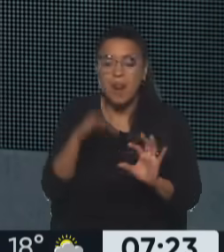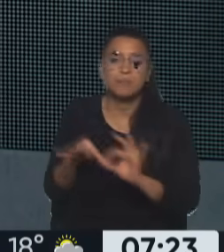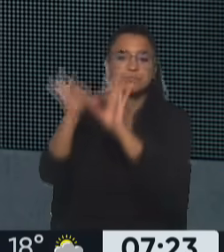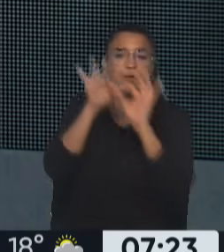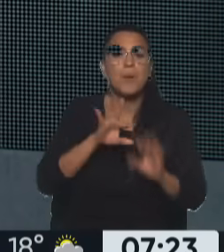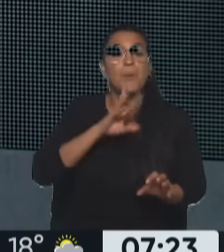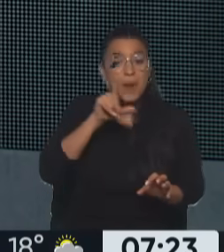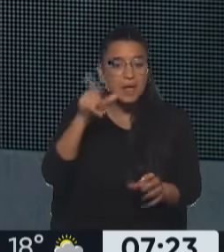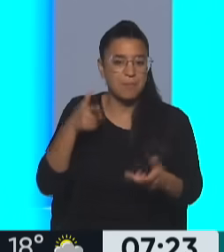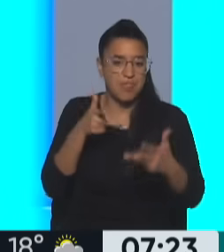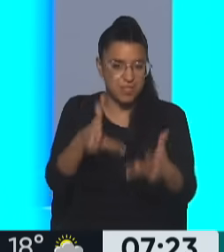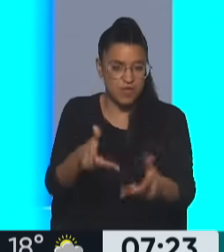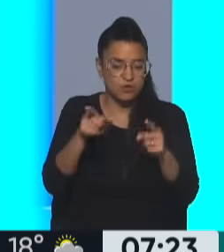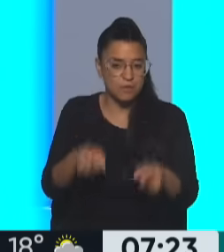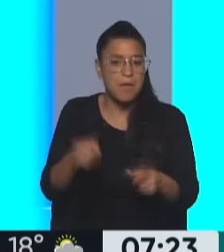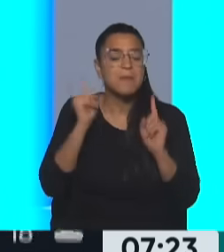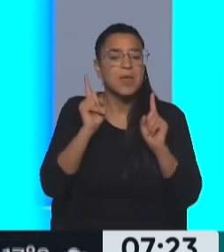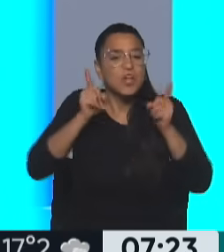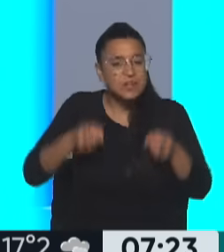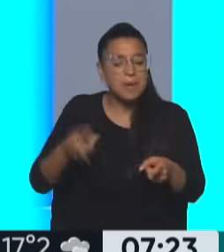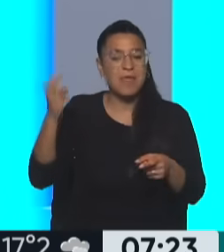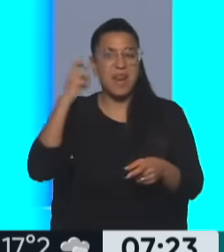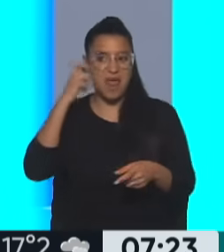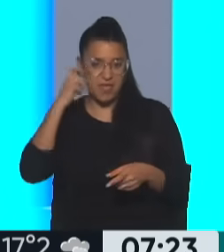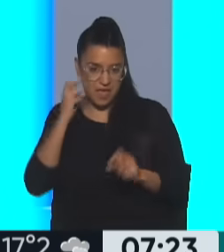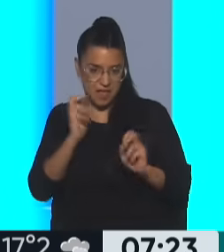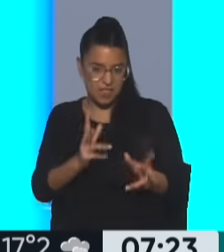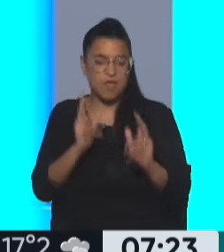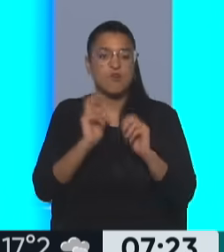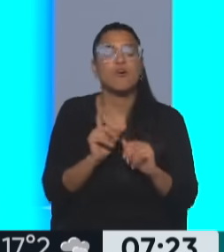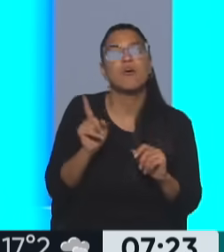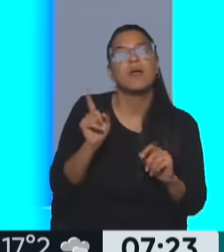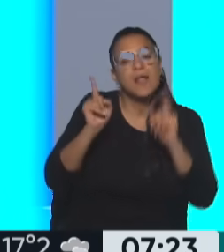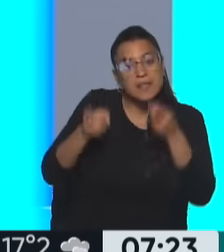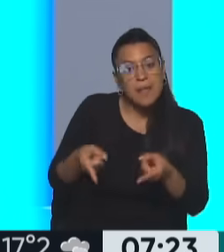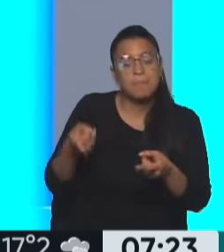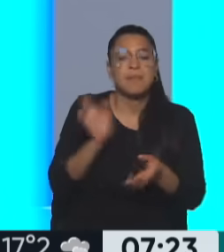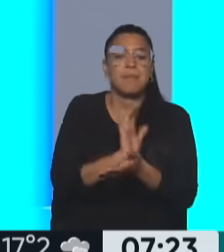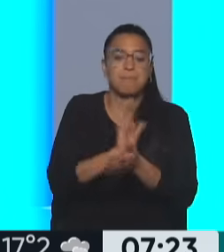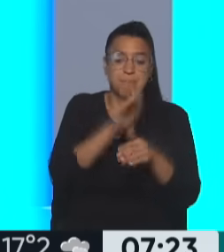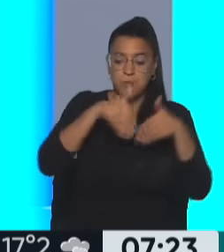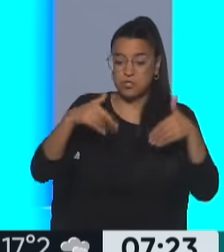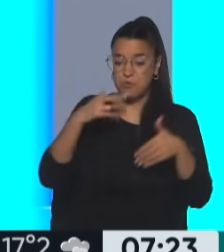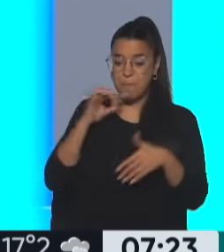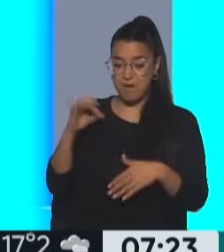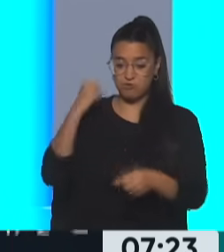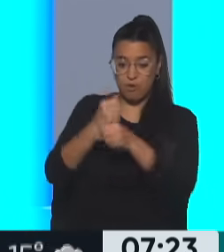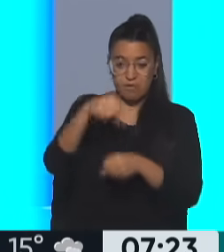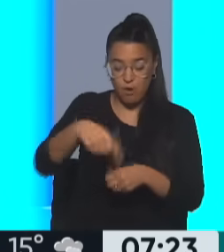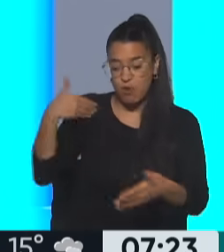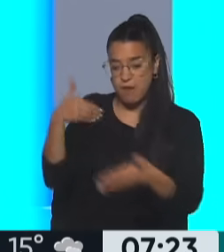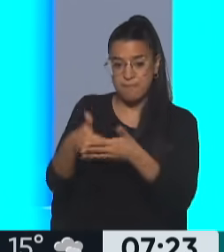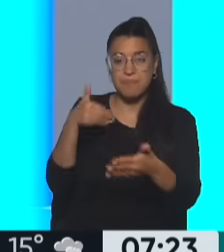Miriam Bregman. Mencionó a Miriam Bregman, pero también a los radicales. También en algún momento entre las PASO y las elecciones de